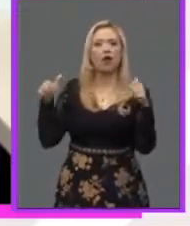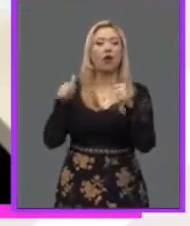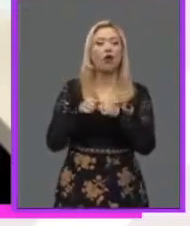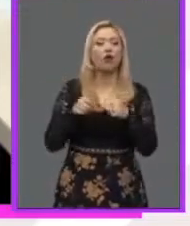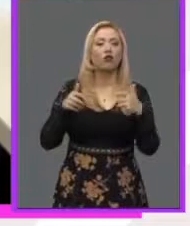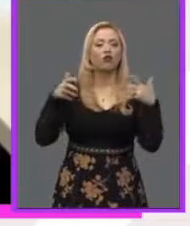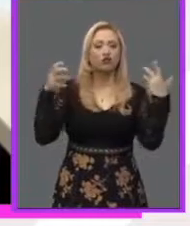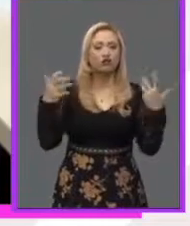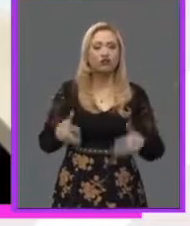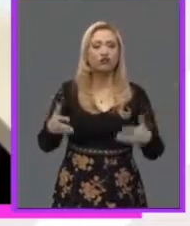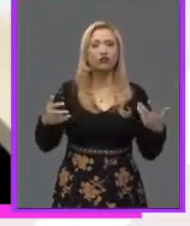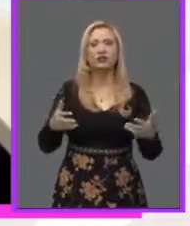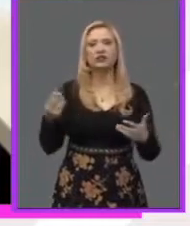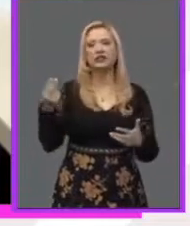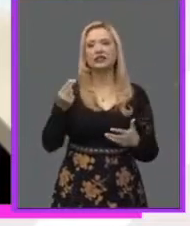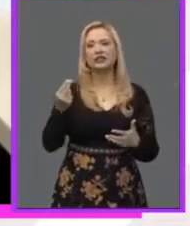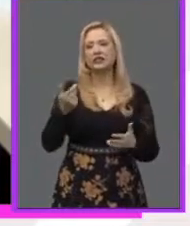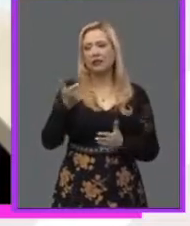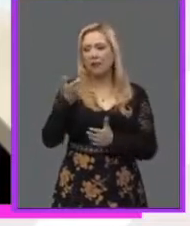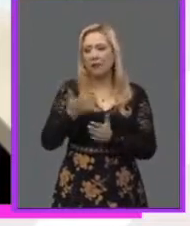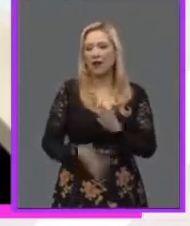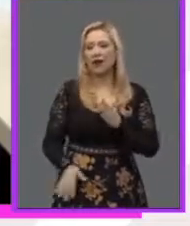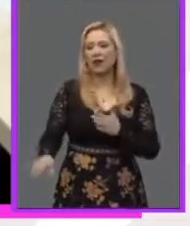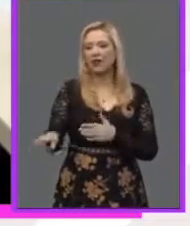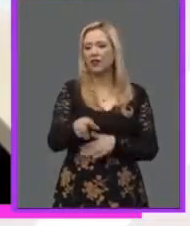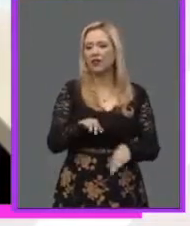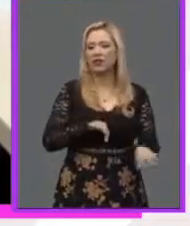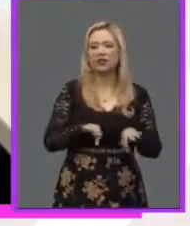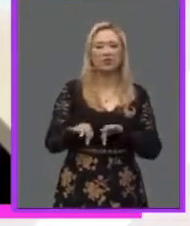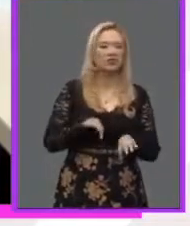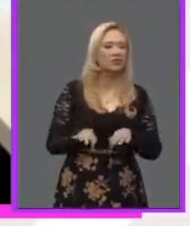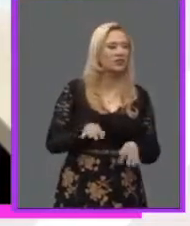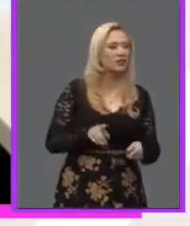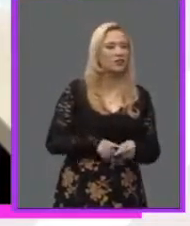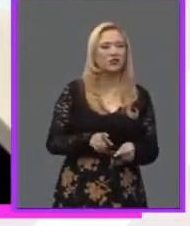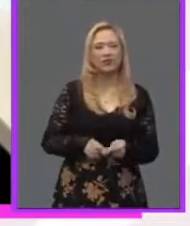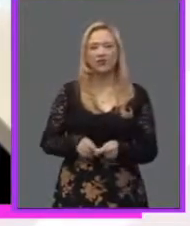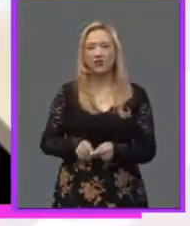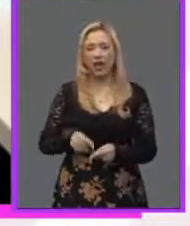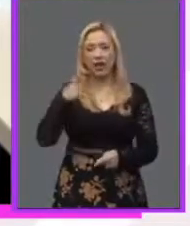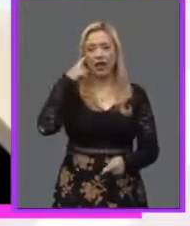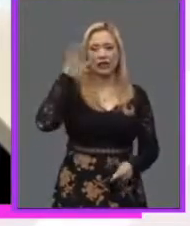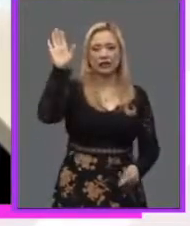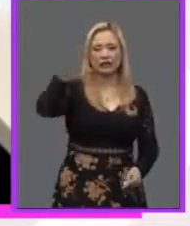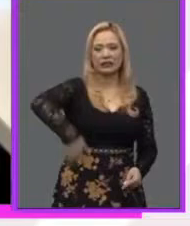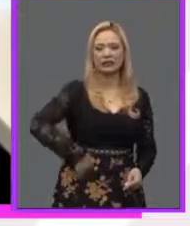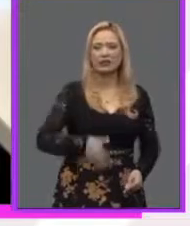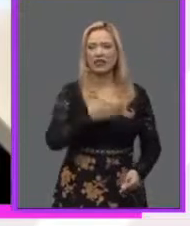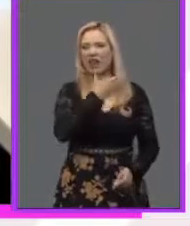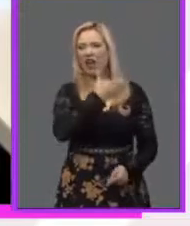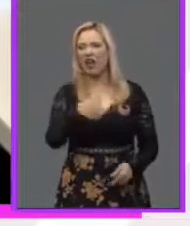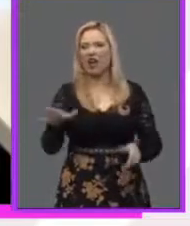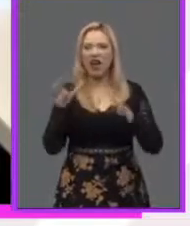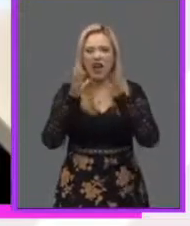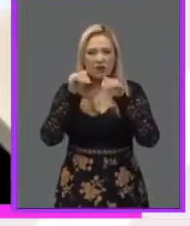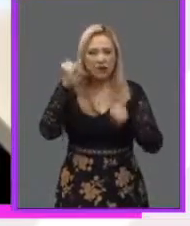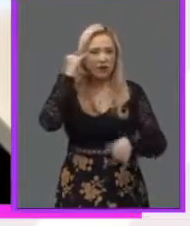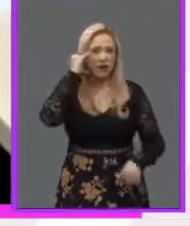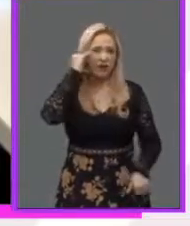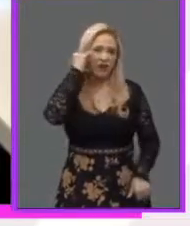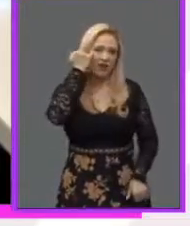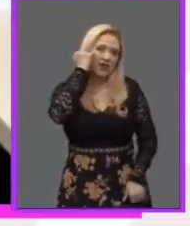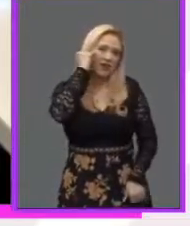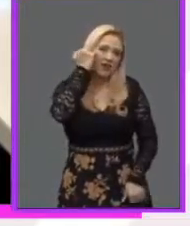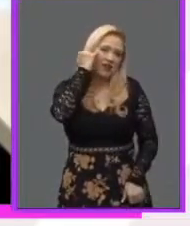la industria pues se necesita mano de obra barata. Y estas manos de obras baratas venían principalmente de personas en el campo. ¿Y